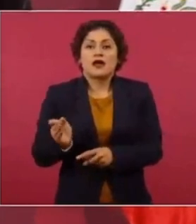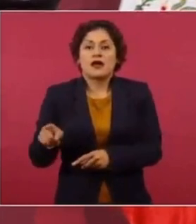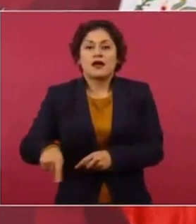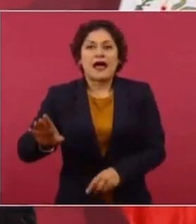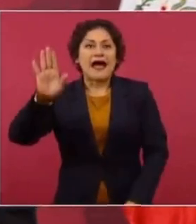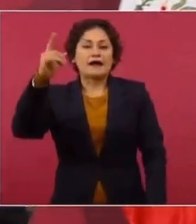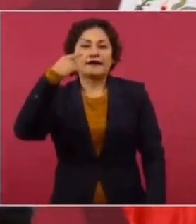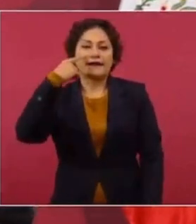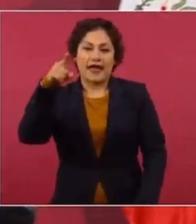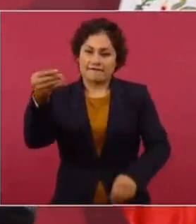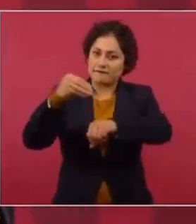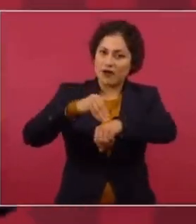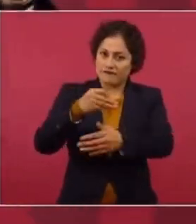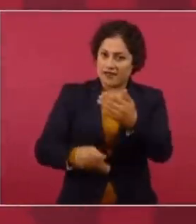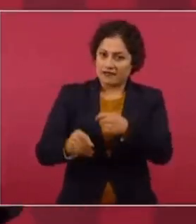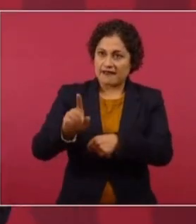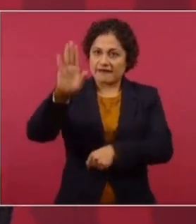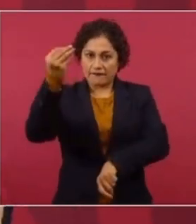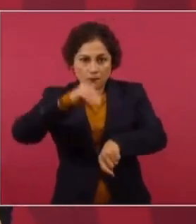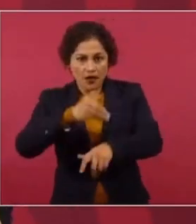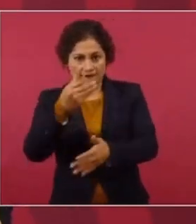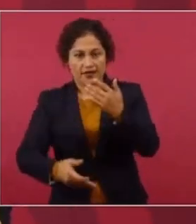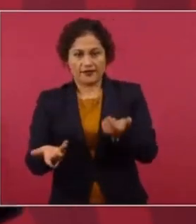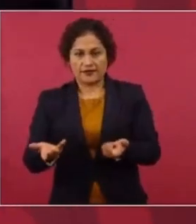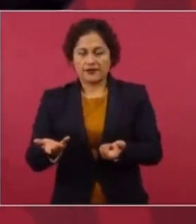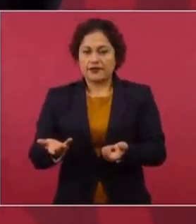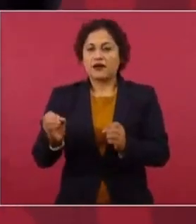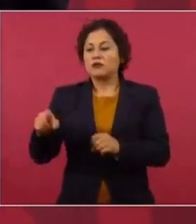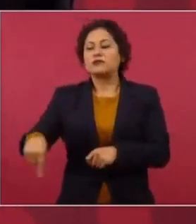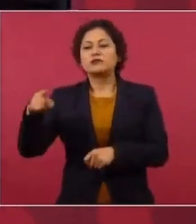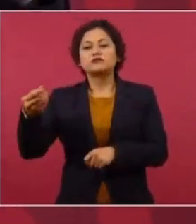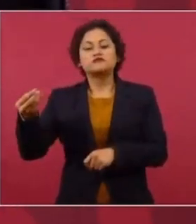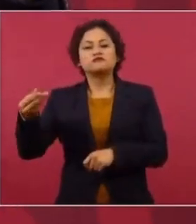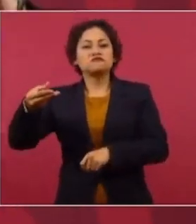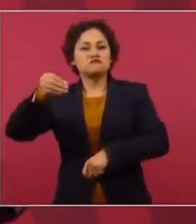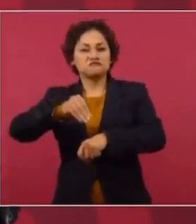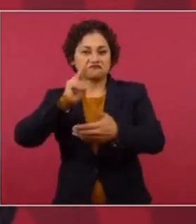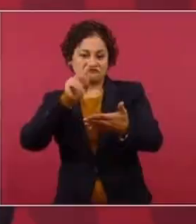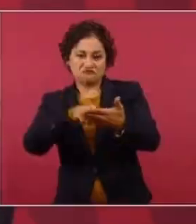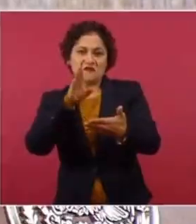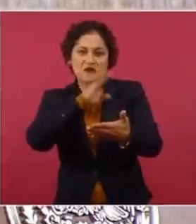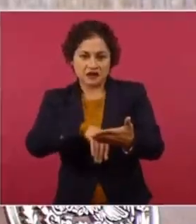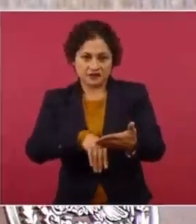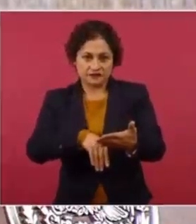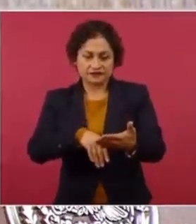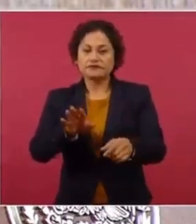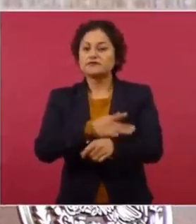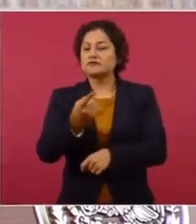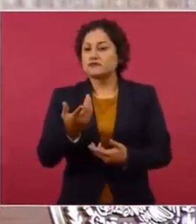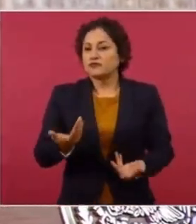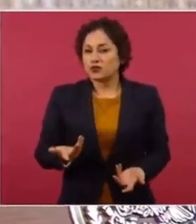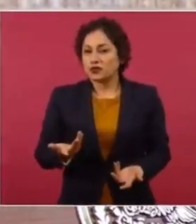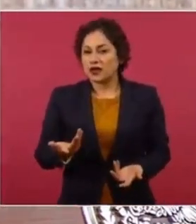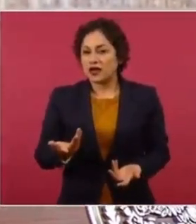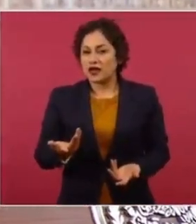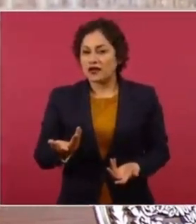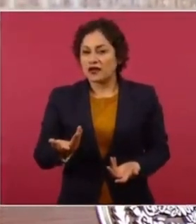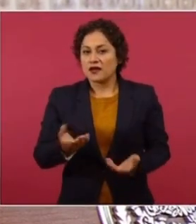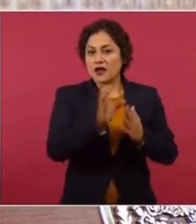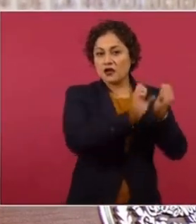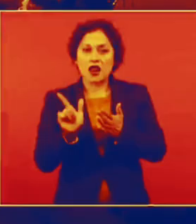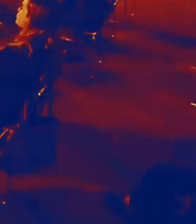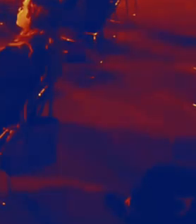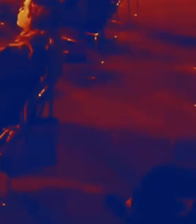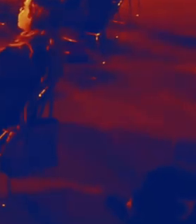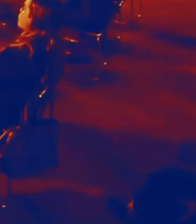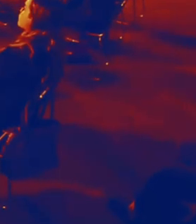ah, pero le falta esto, o está mal, porque viola un principio